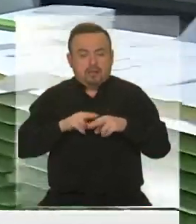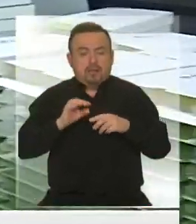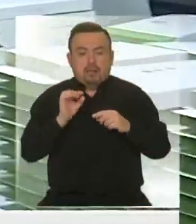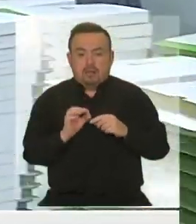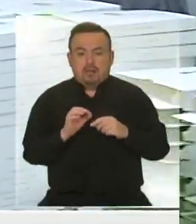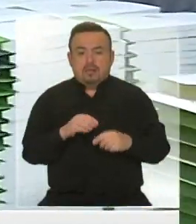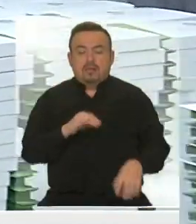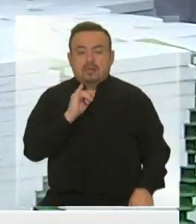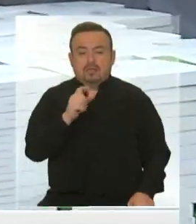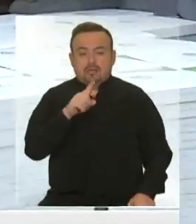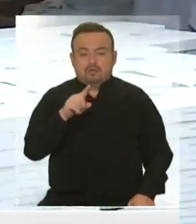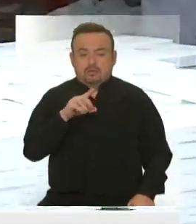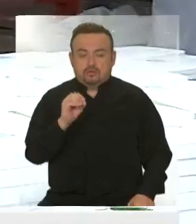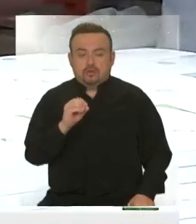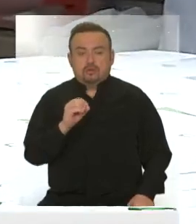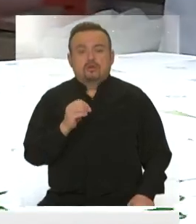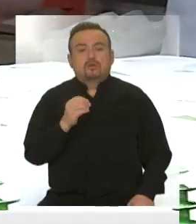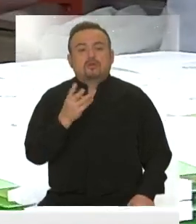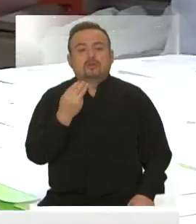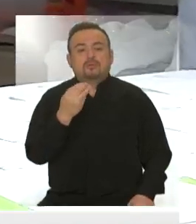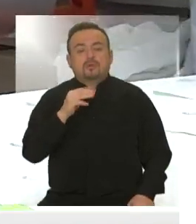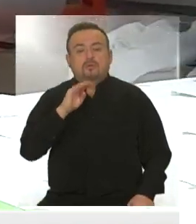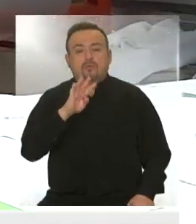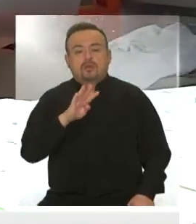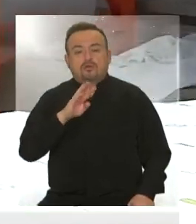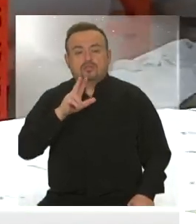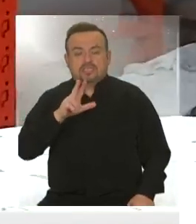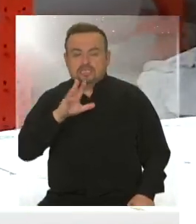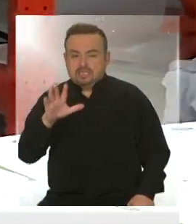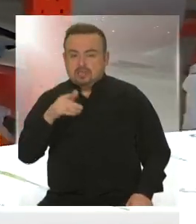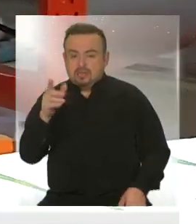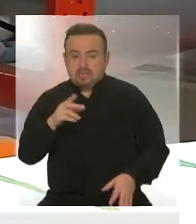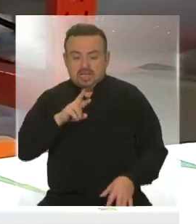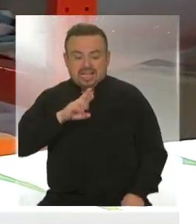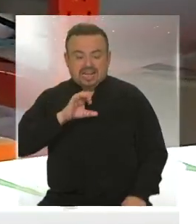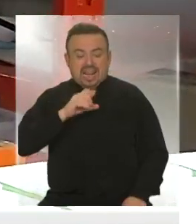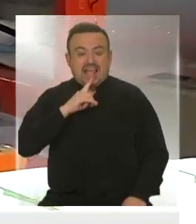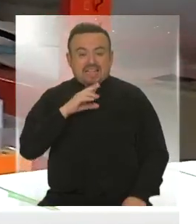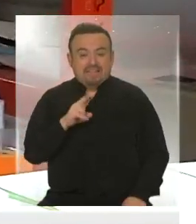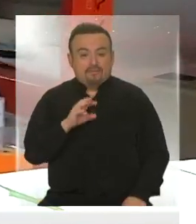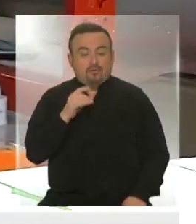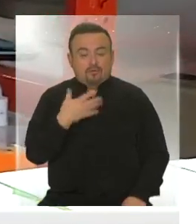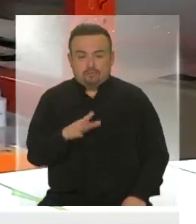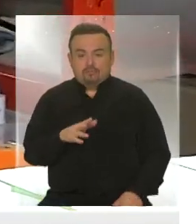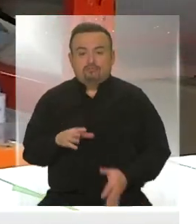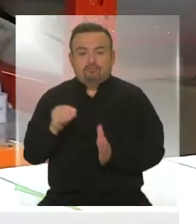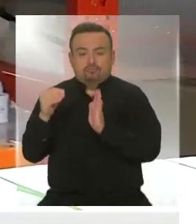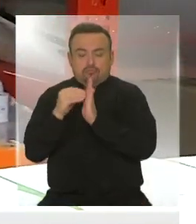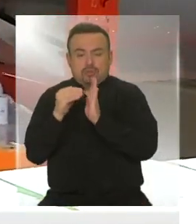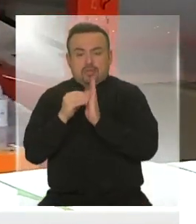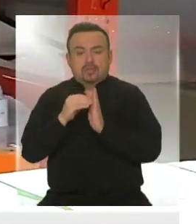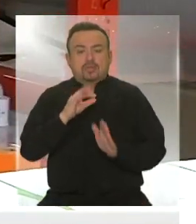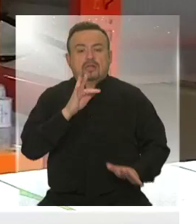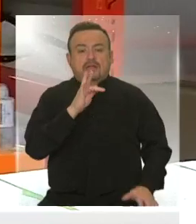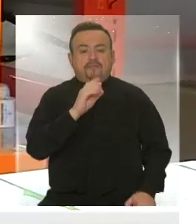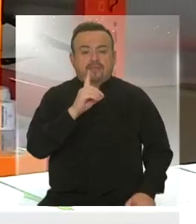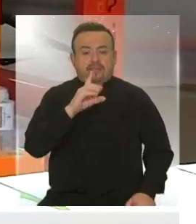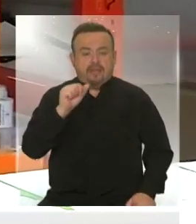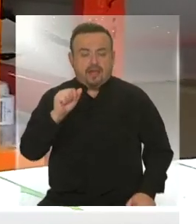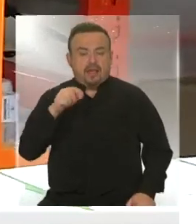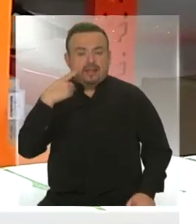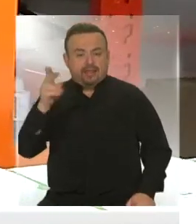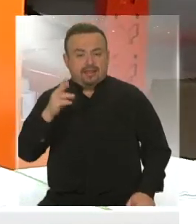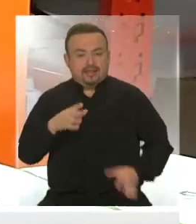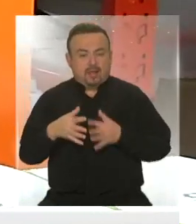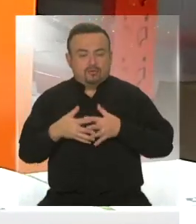ISO 13485. Y por otro lado, el reactivo que nosotros utilizamos está registrado en la FDA de los Estados